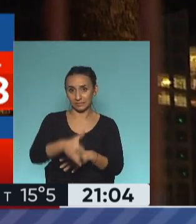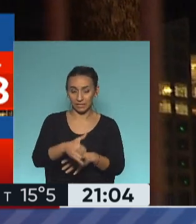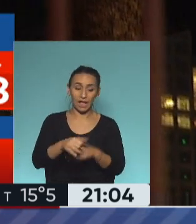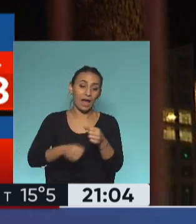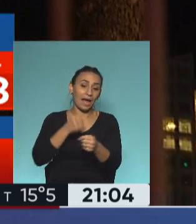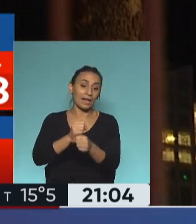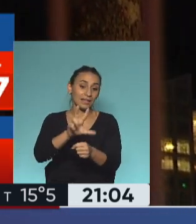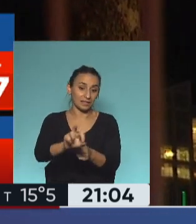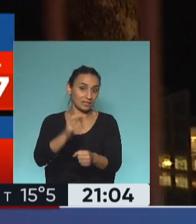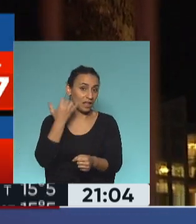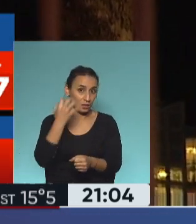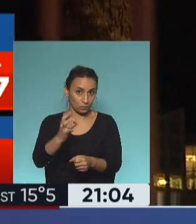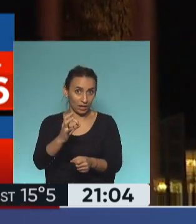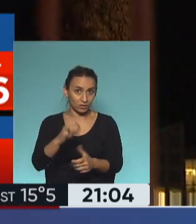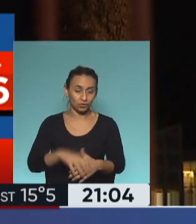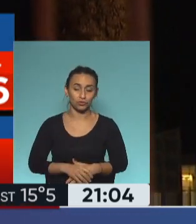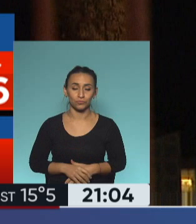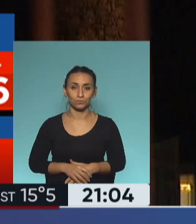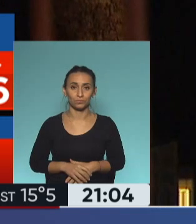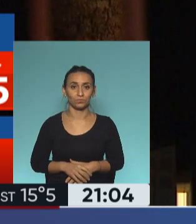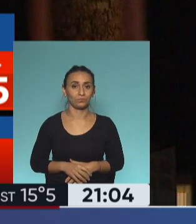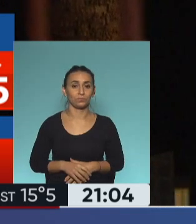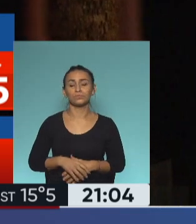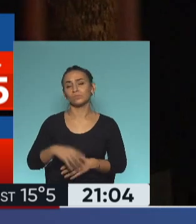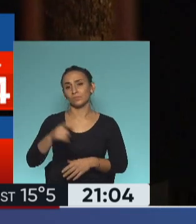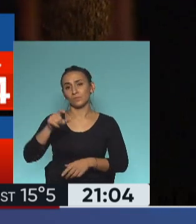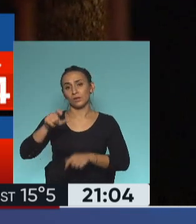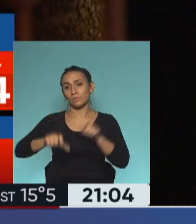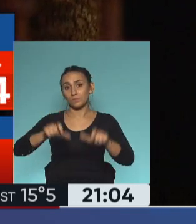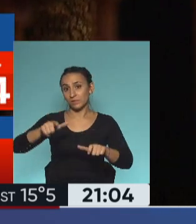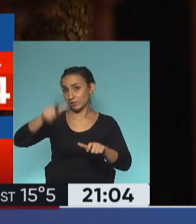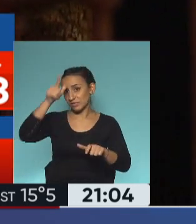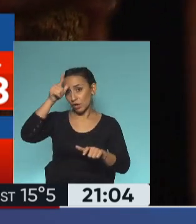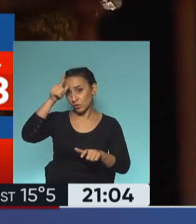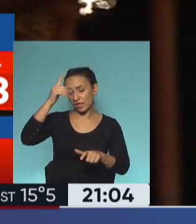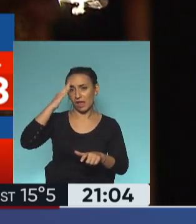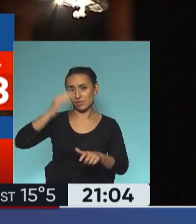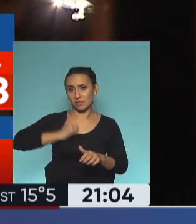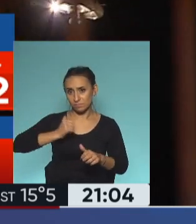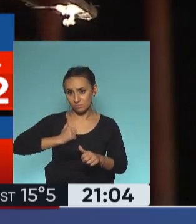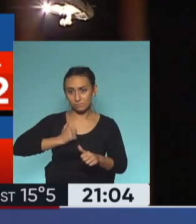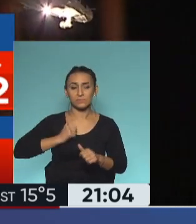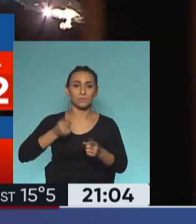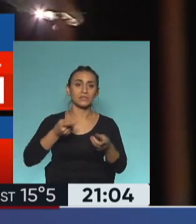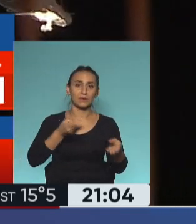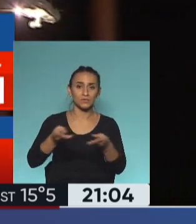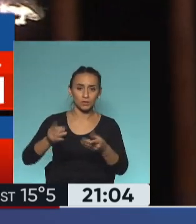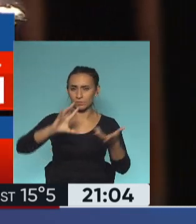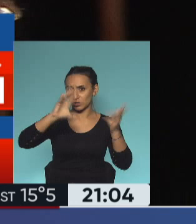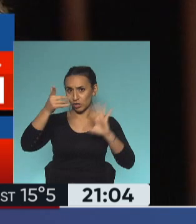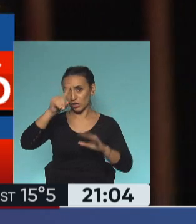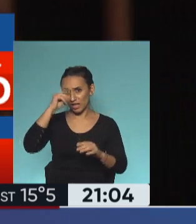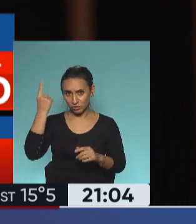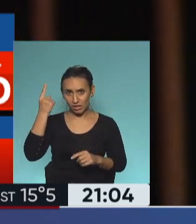supuesto que los trabajadores de las fuerzas de seguridad, personal de las Fuerzas Armadas, el Servicio Meteorológico Nacional, también